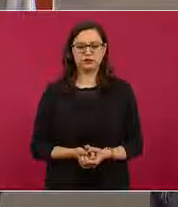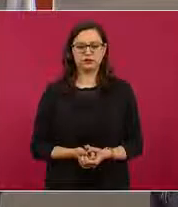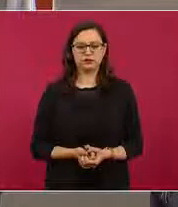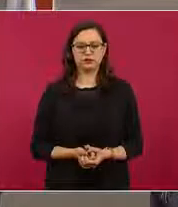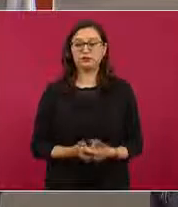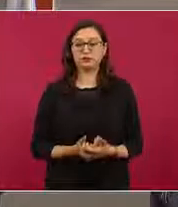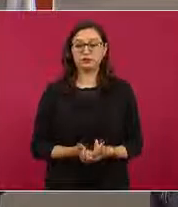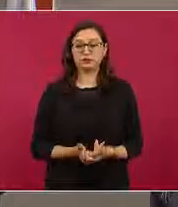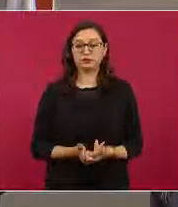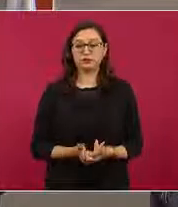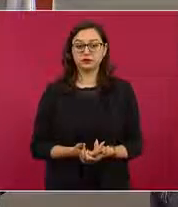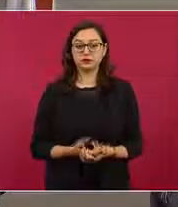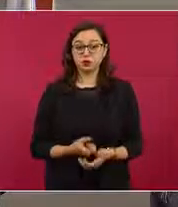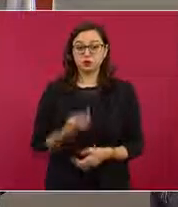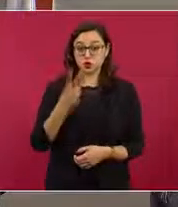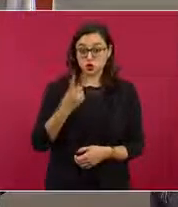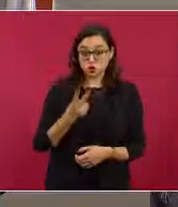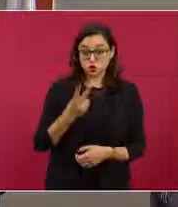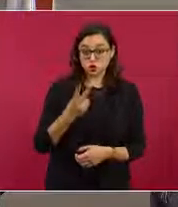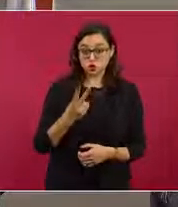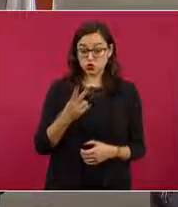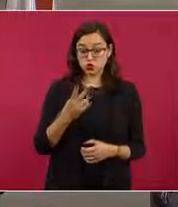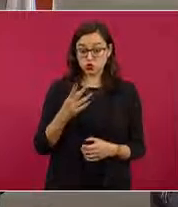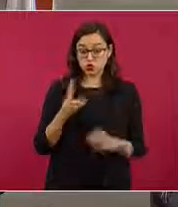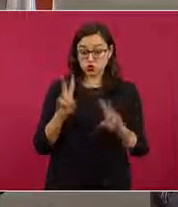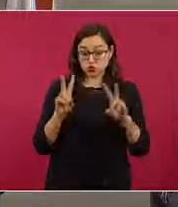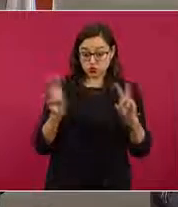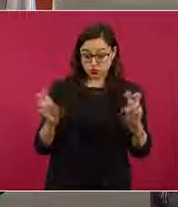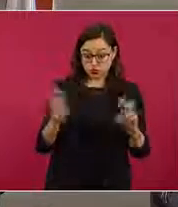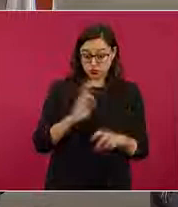Señor presidente, si me permite hacer 2 comentarios sobre el tema de Ucrania.